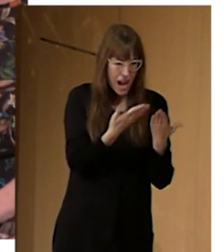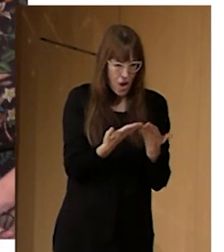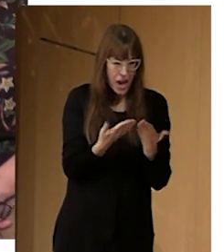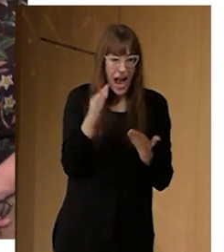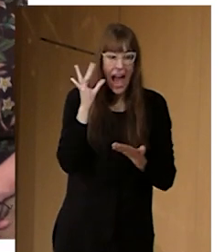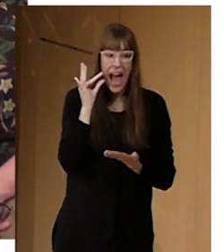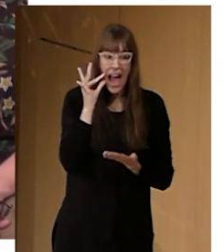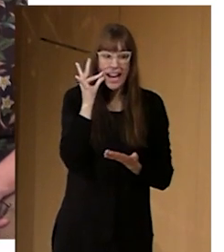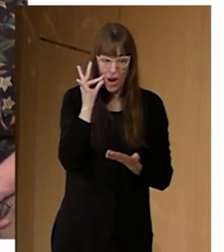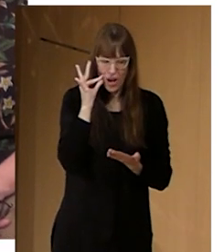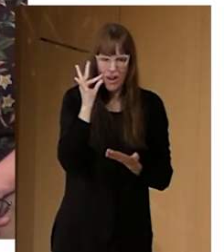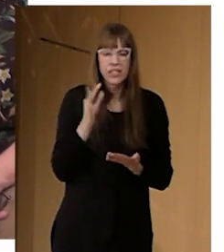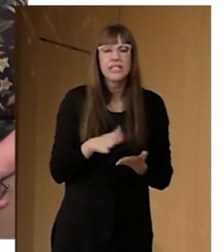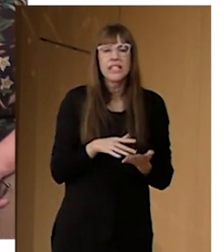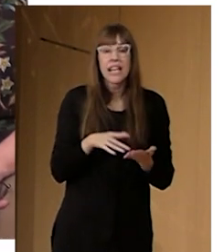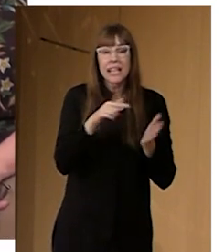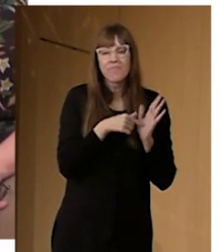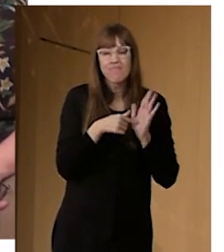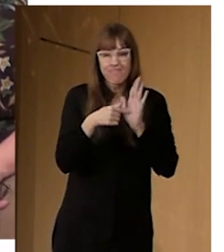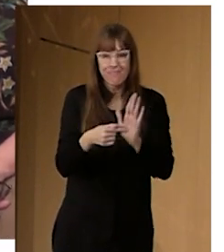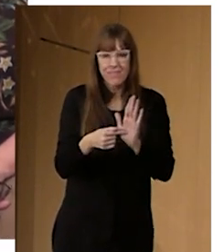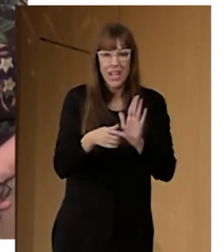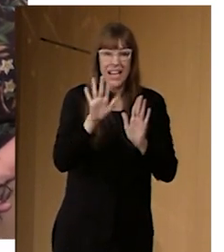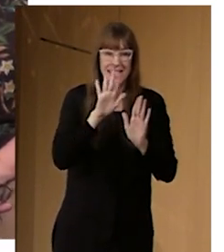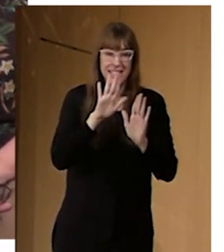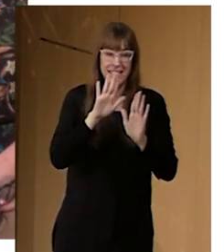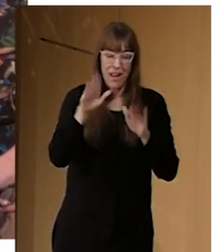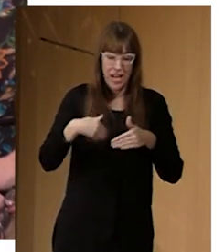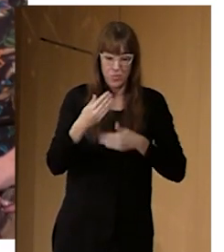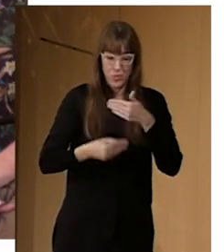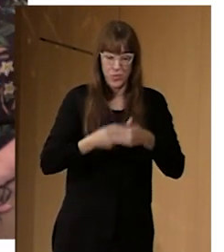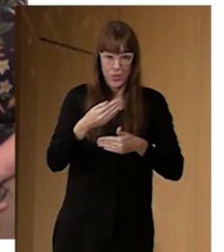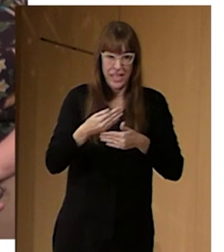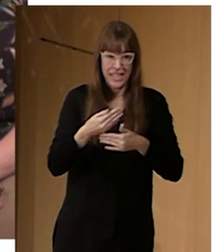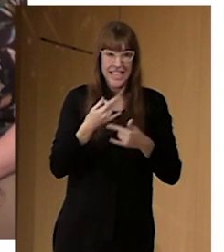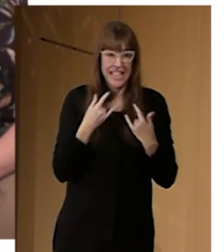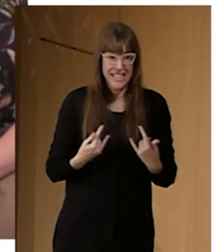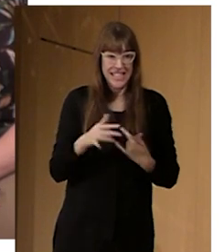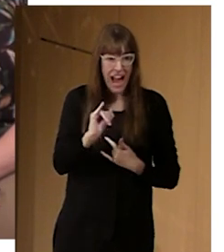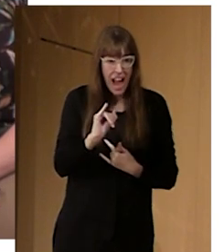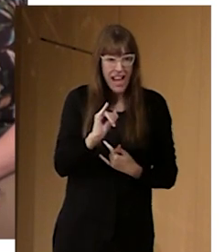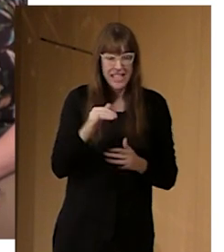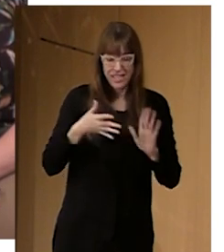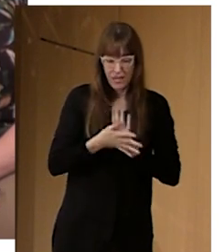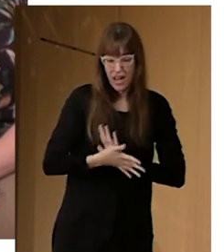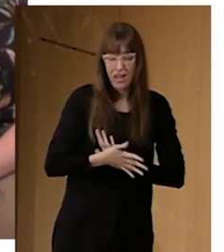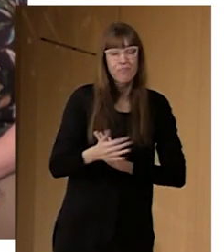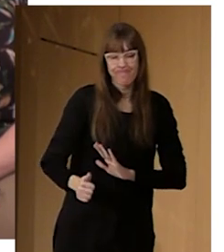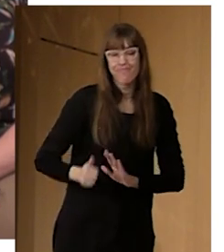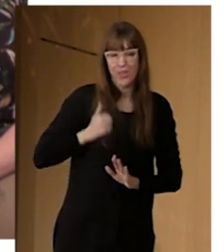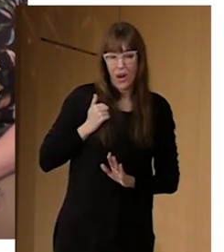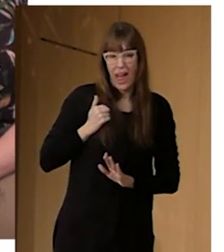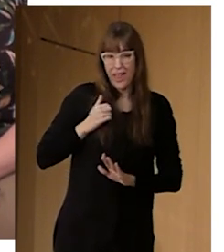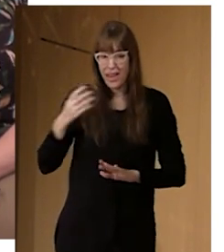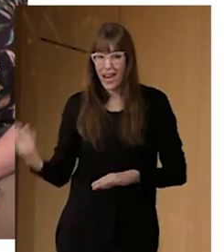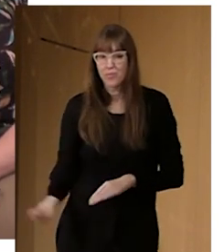horror bien pues hay una definición de crisis que a nosotros nos gusta mucho que es oportunidad para mejorar de